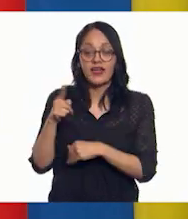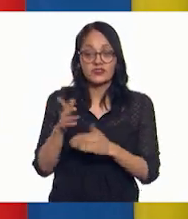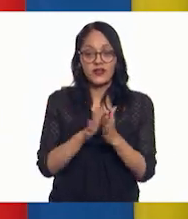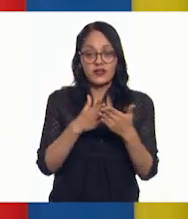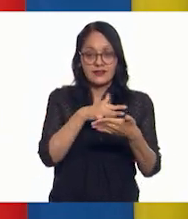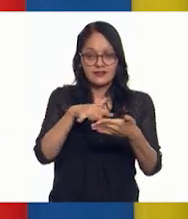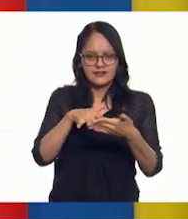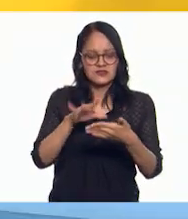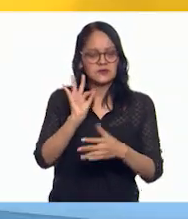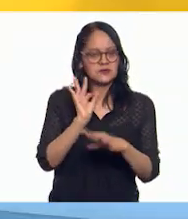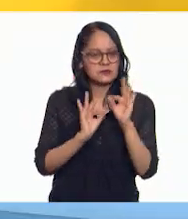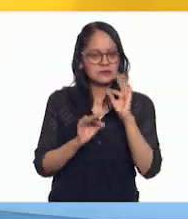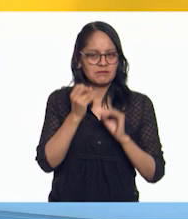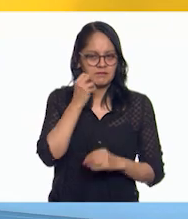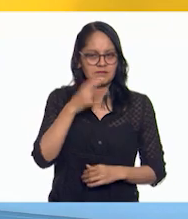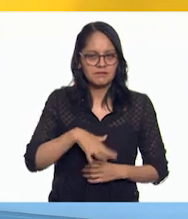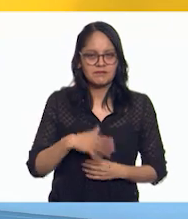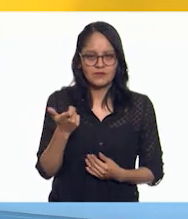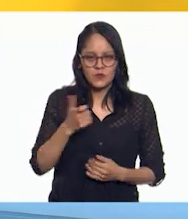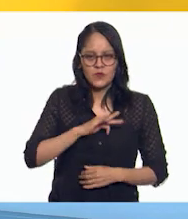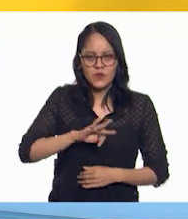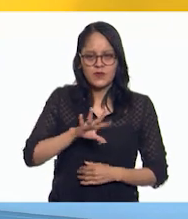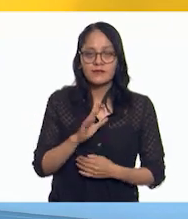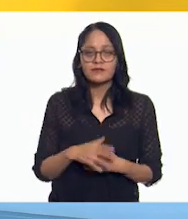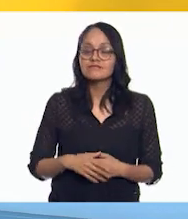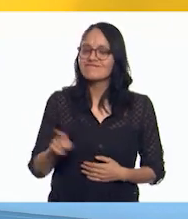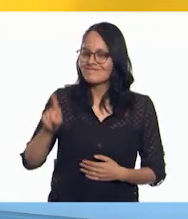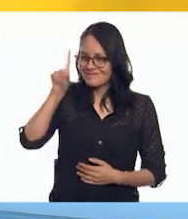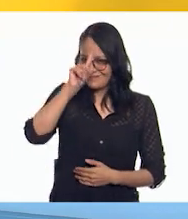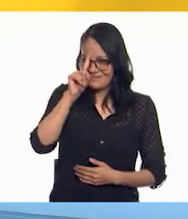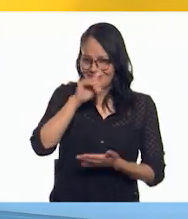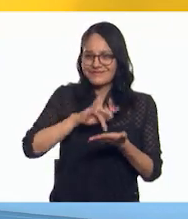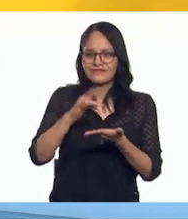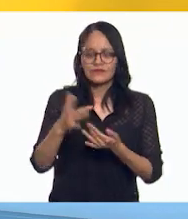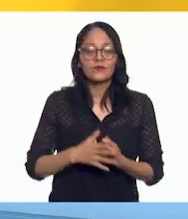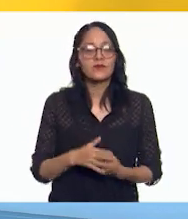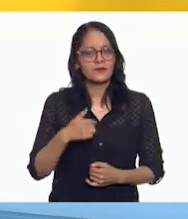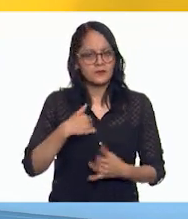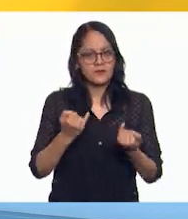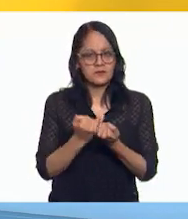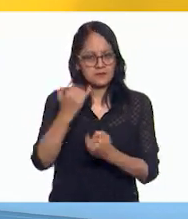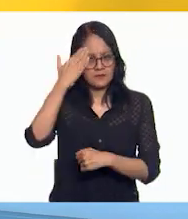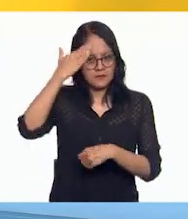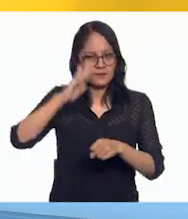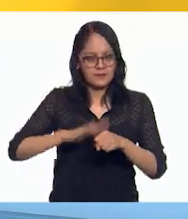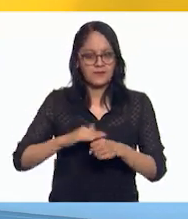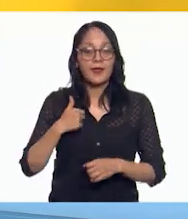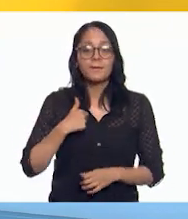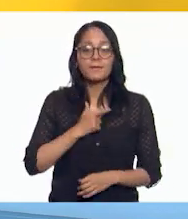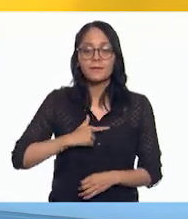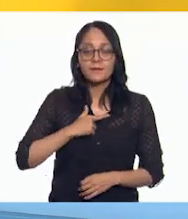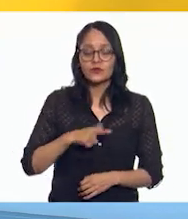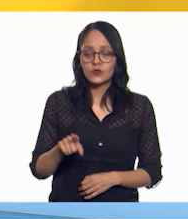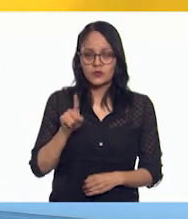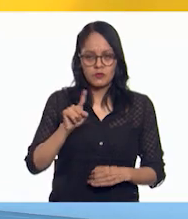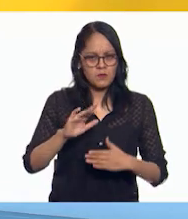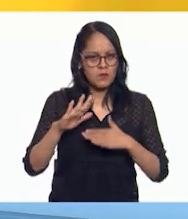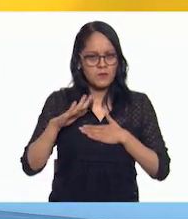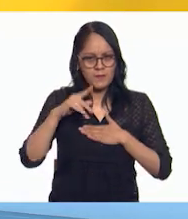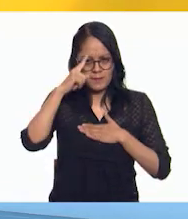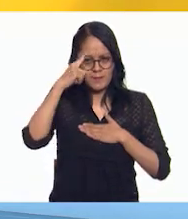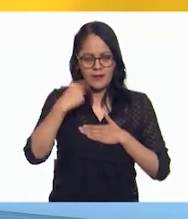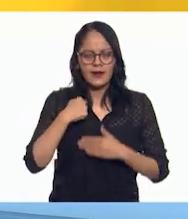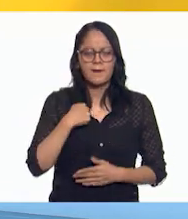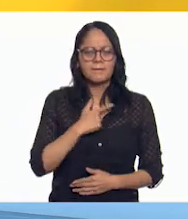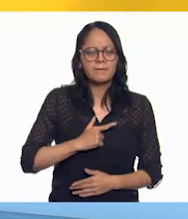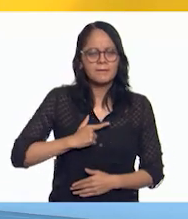ahí. Gracias por las recomendaciones, María. Yo también las tomaré en cuenta. Me gusta que te comprometas con tus